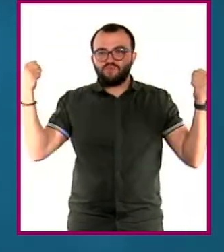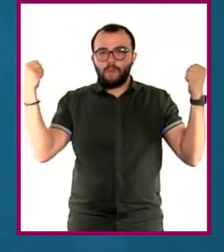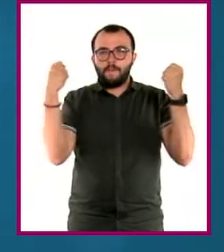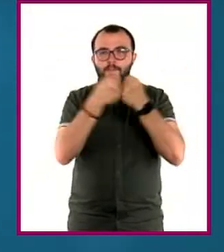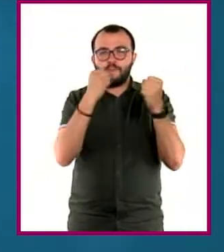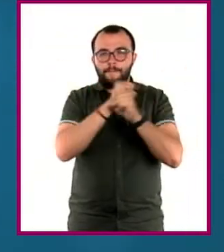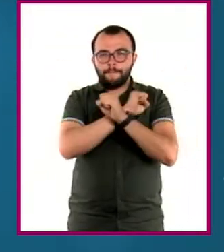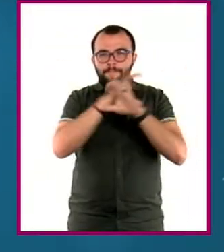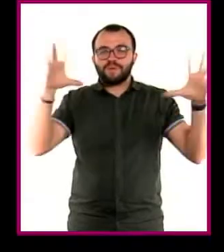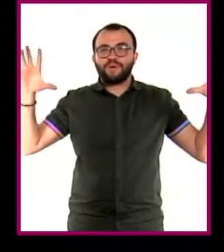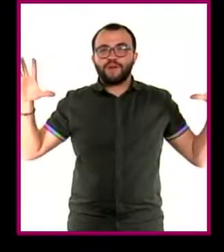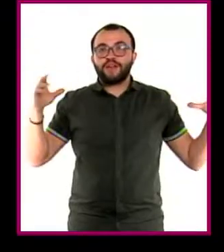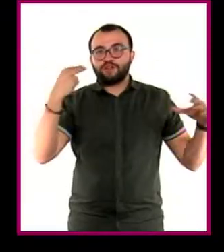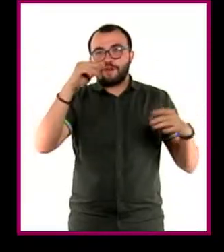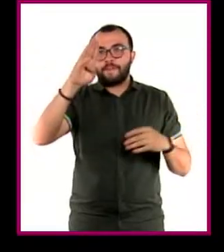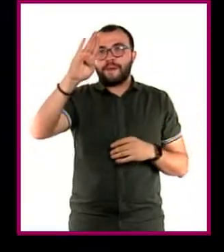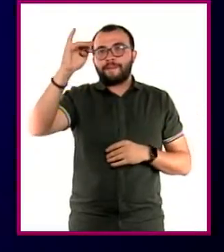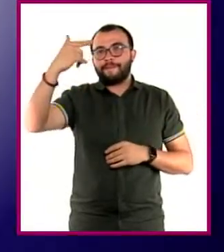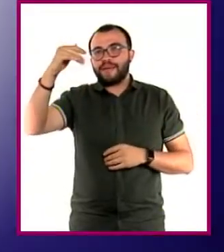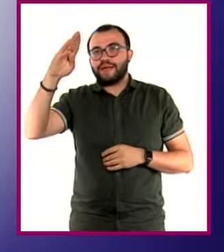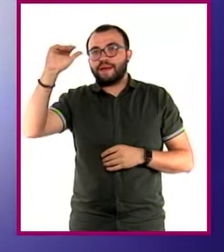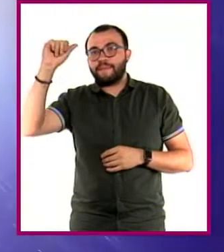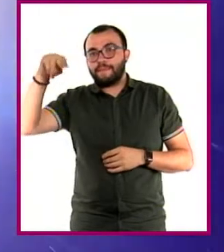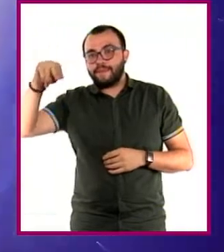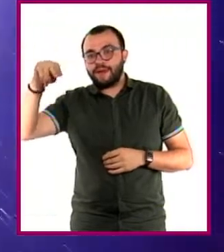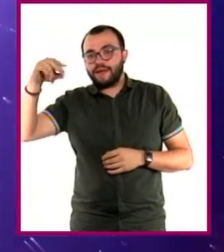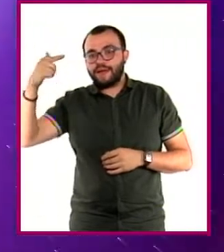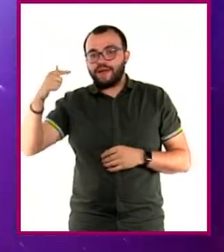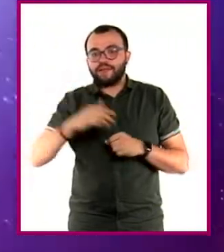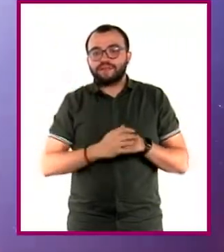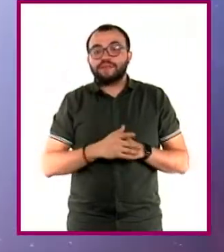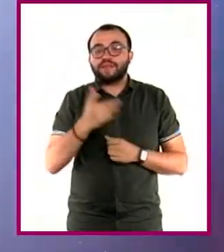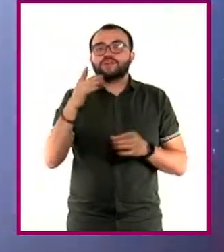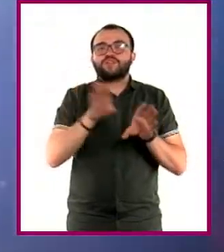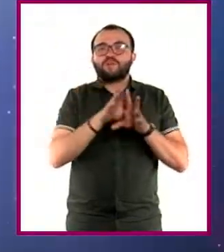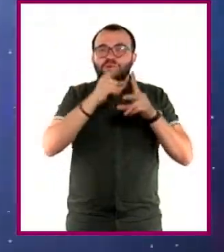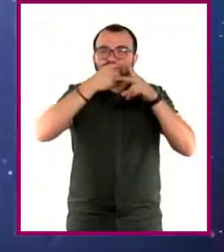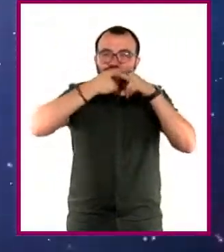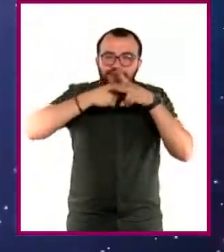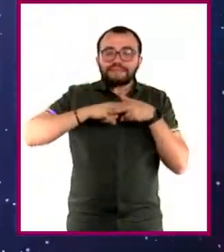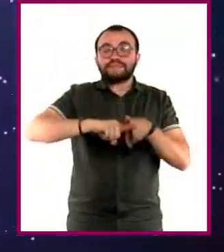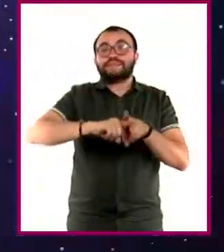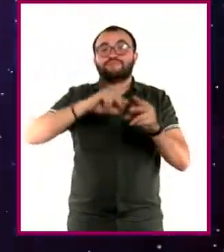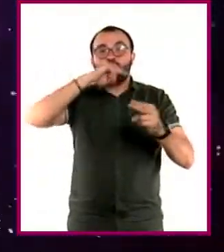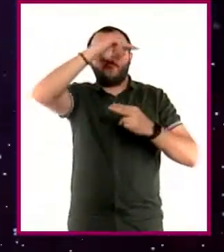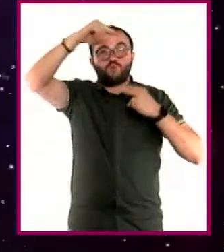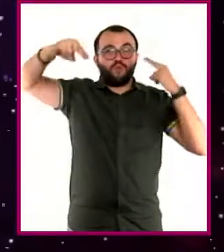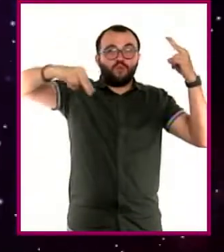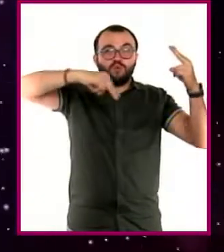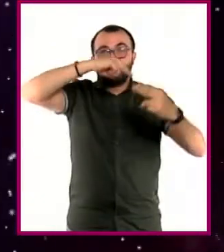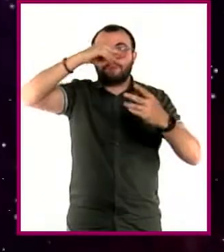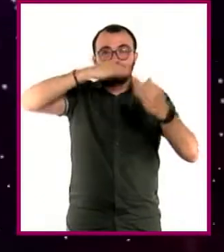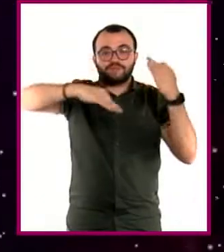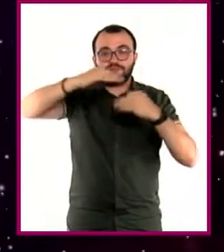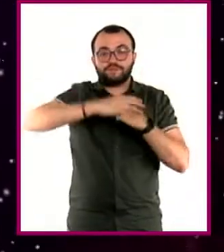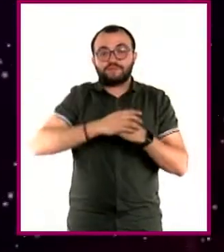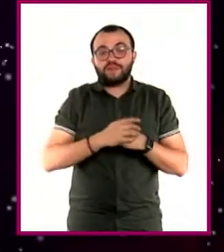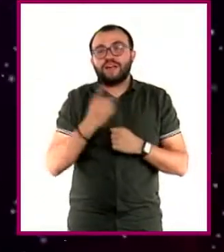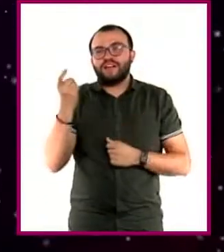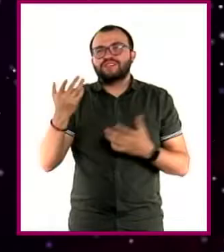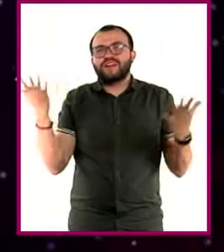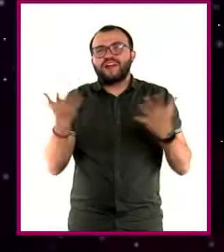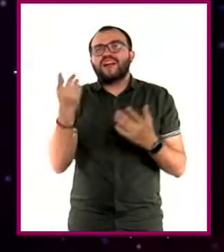como Big Bang, la teoría que da una explicación del origen del universo, aunque irónicamente lo hizo